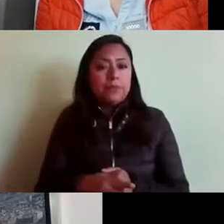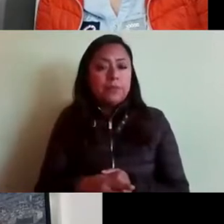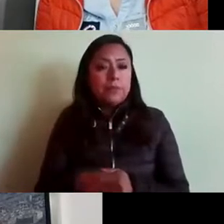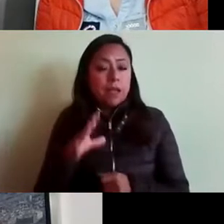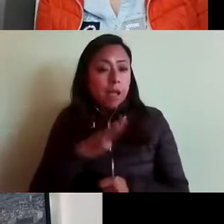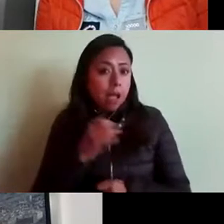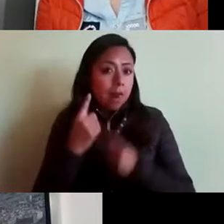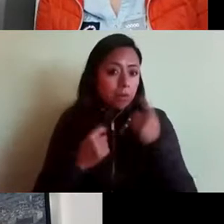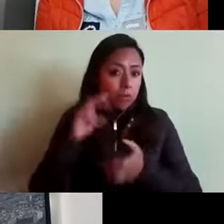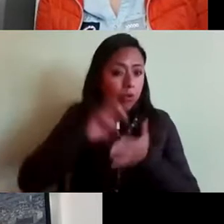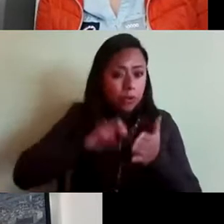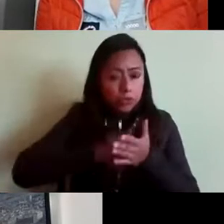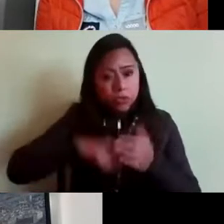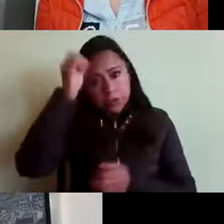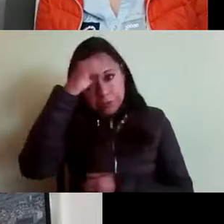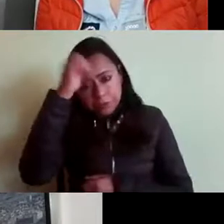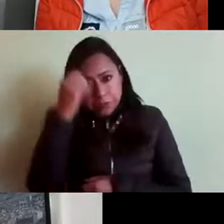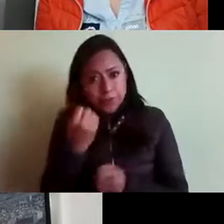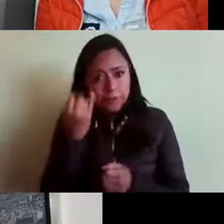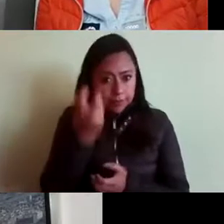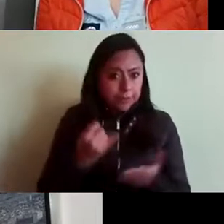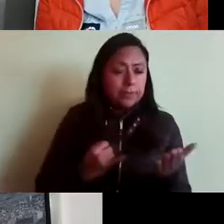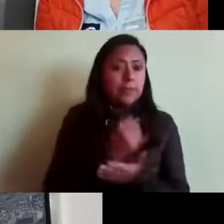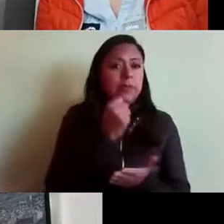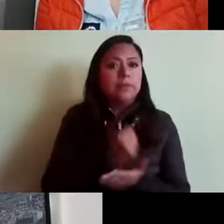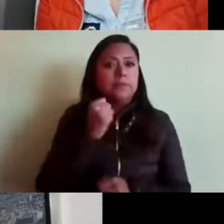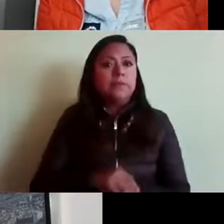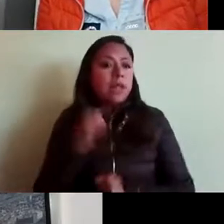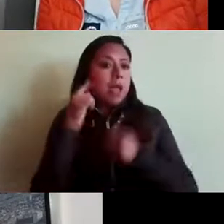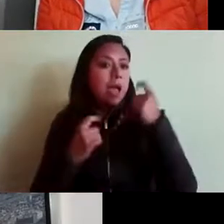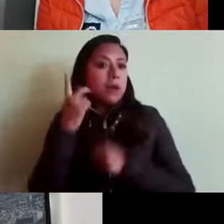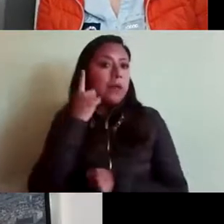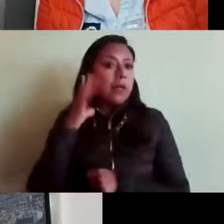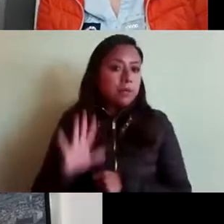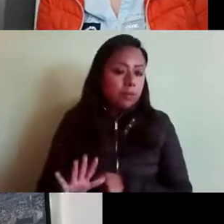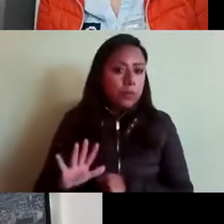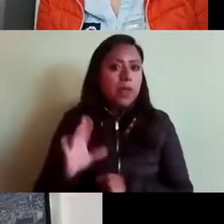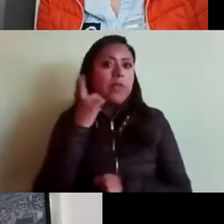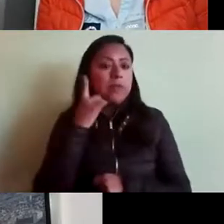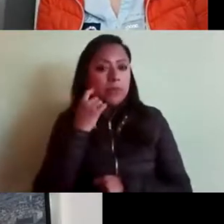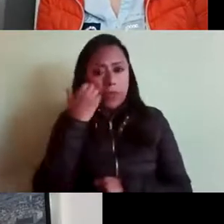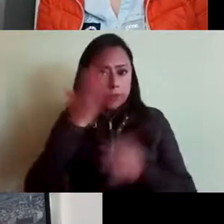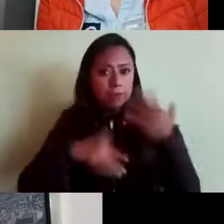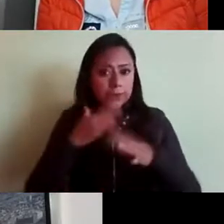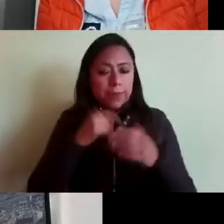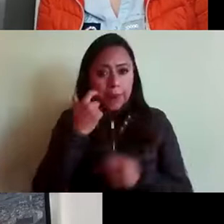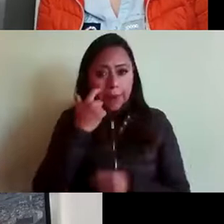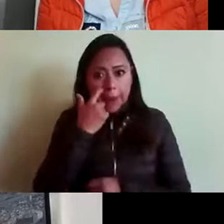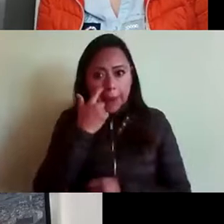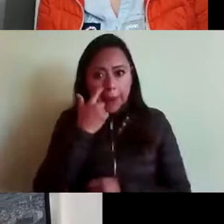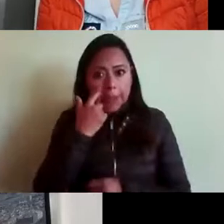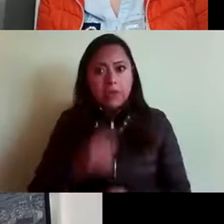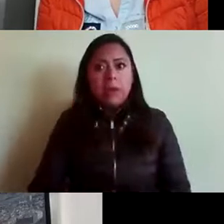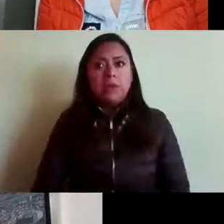observaciones al dictamen? ¿Alguna diputada o diputado desea hacer uso de la palabra? ¿No habiendo ninguna corrección u